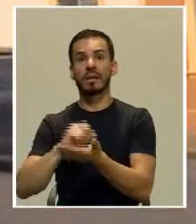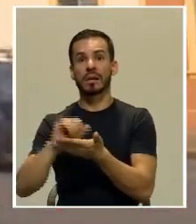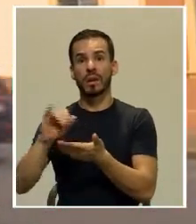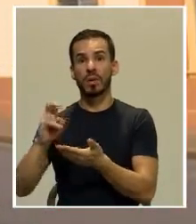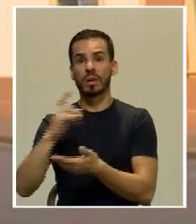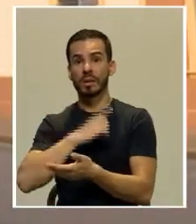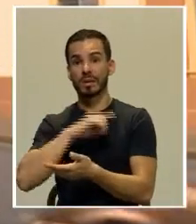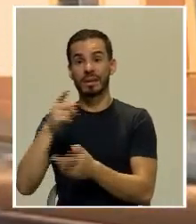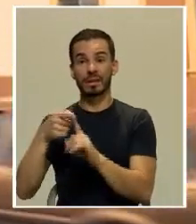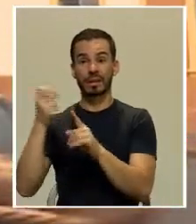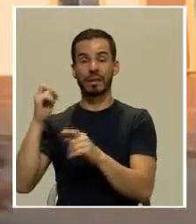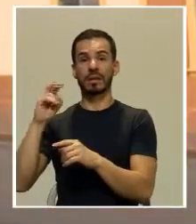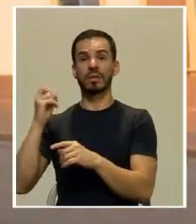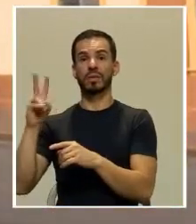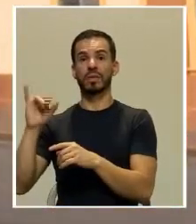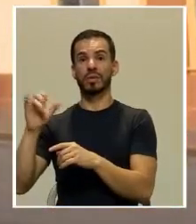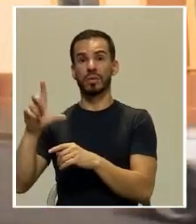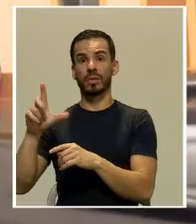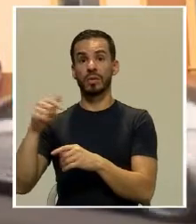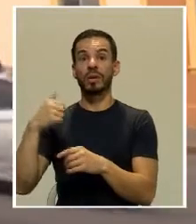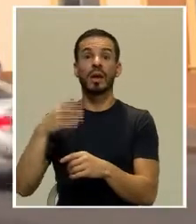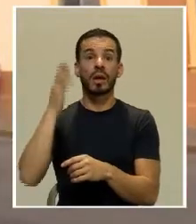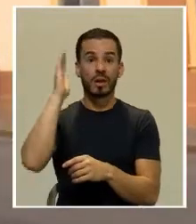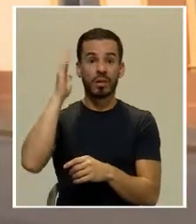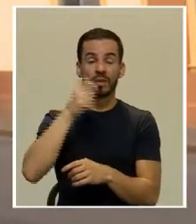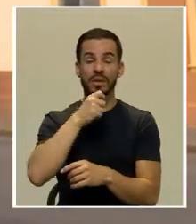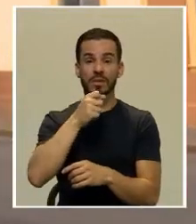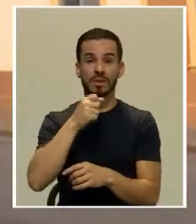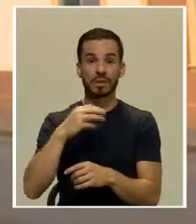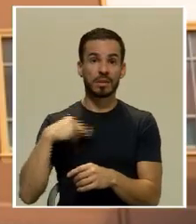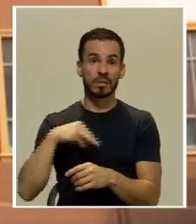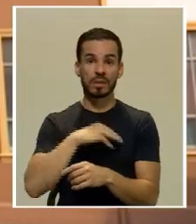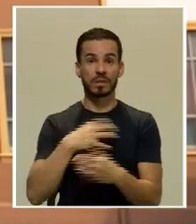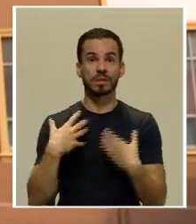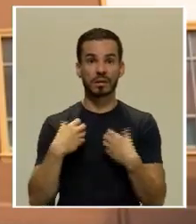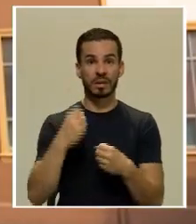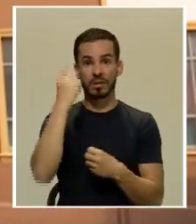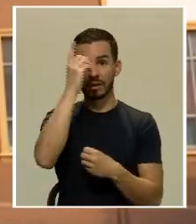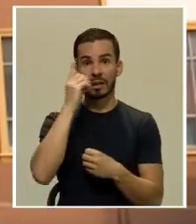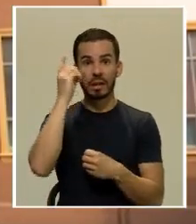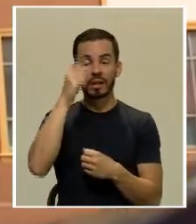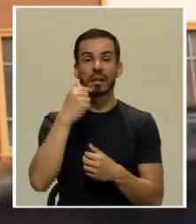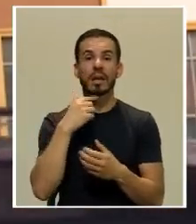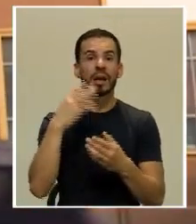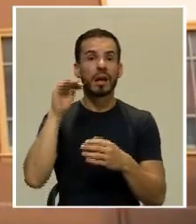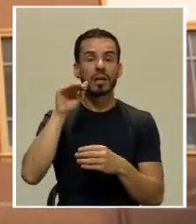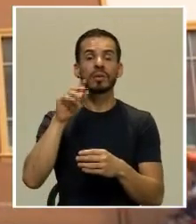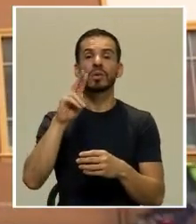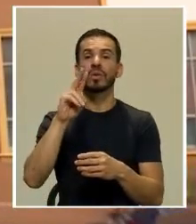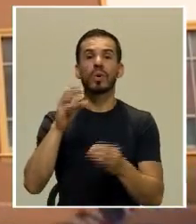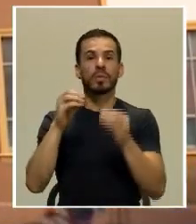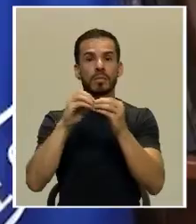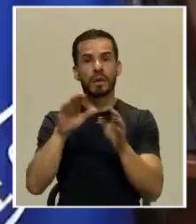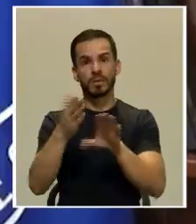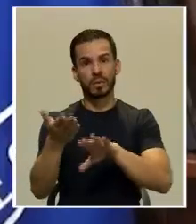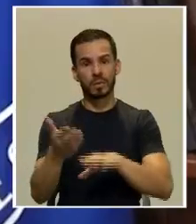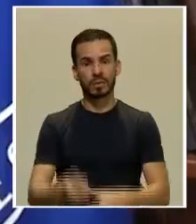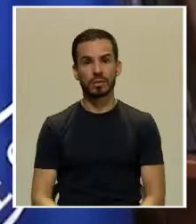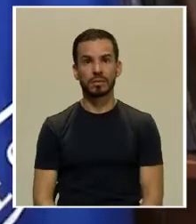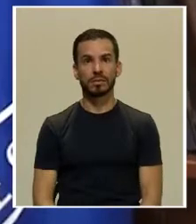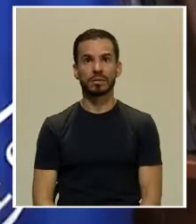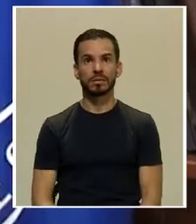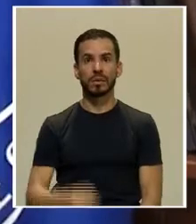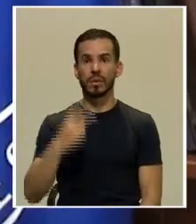el 12 de julio. Además, en conferencia de prensa, el ministro de Salud, Daniel Salas, anunció este martes otros 2 fallecimientos.